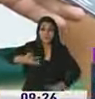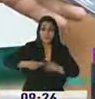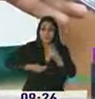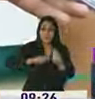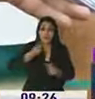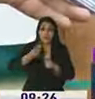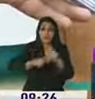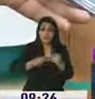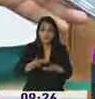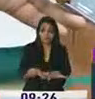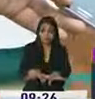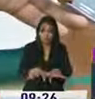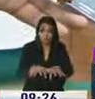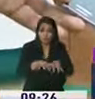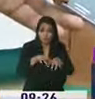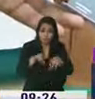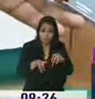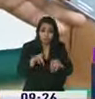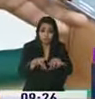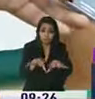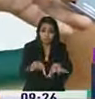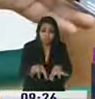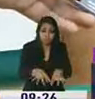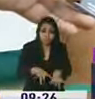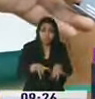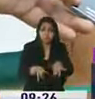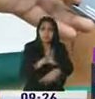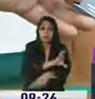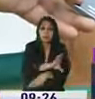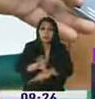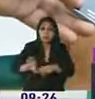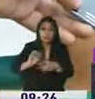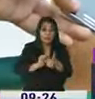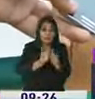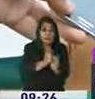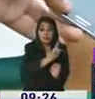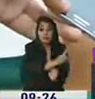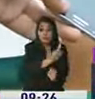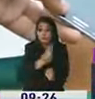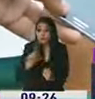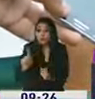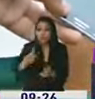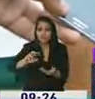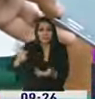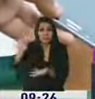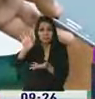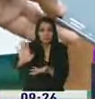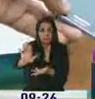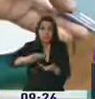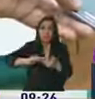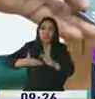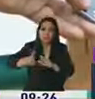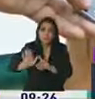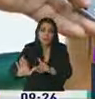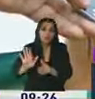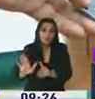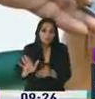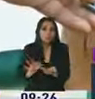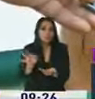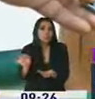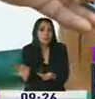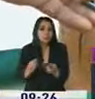de cultivo. Entonces cada uno representa cada pueblo y cada producto